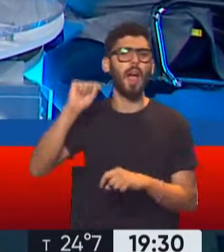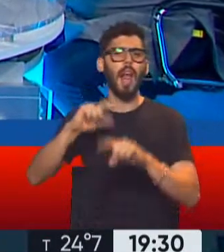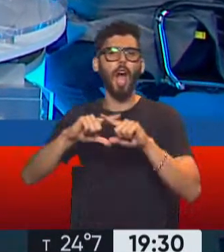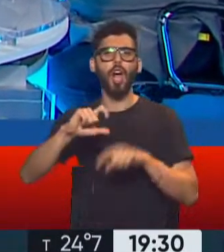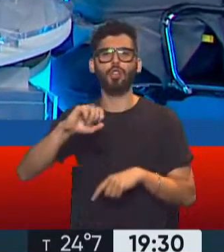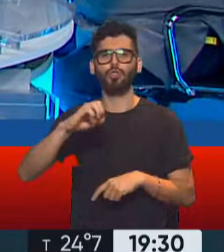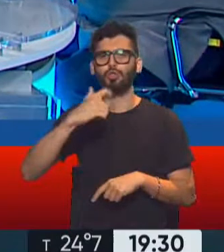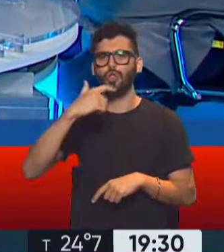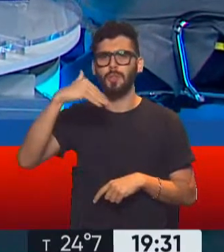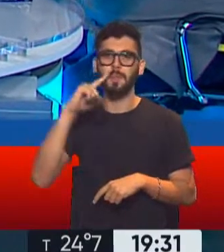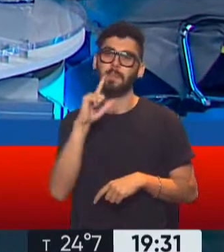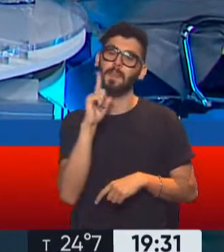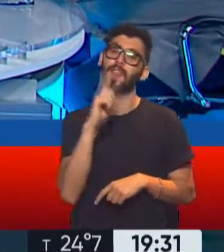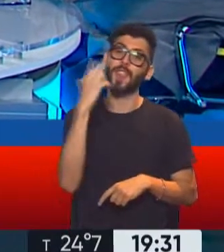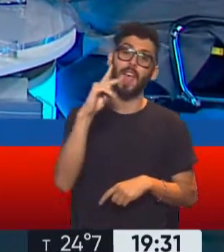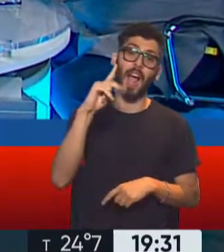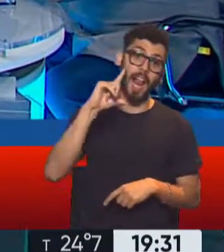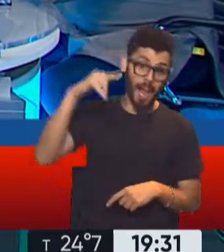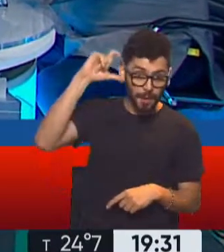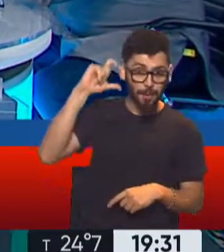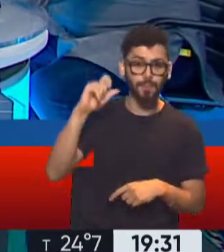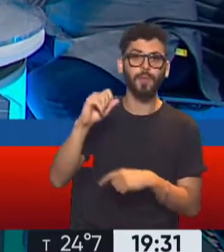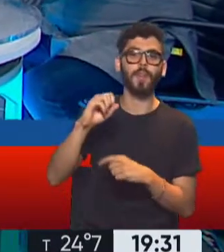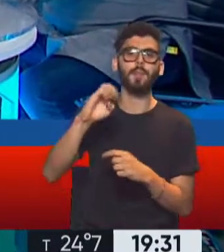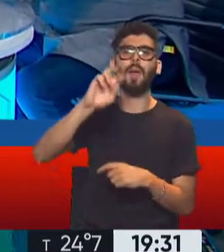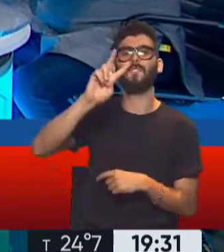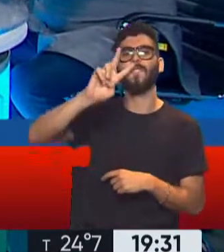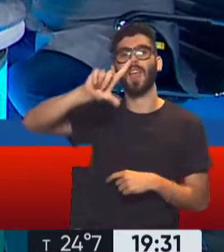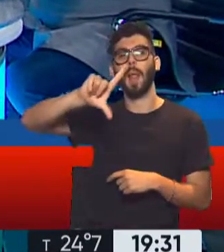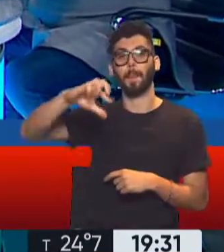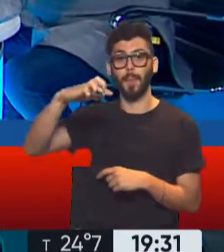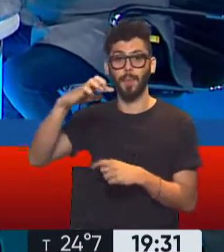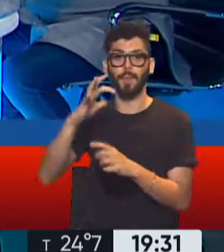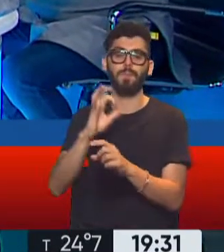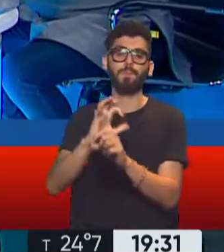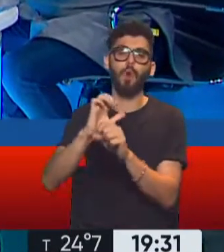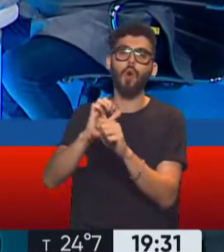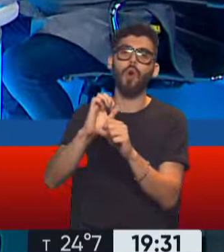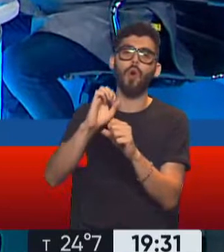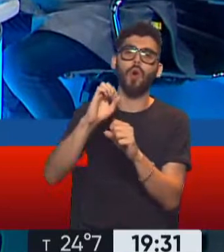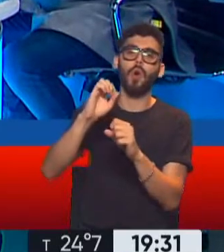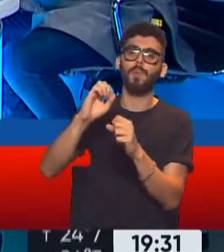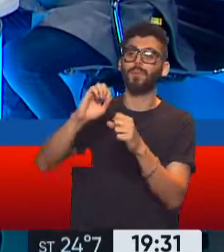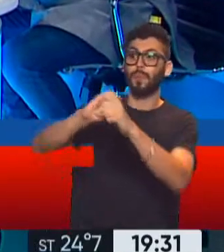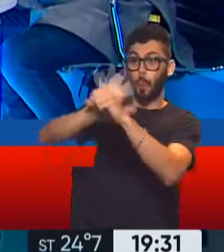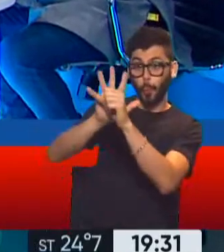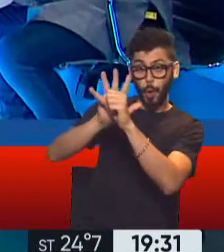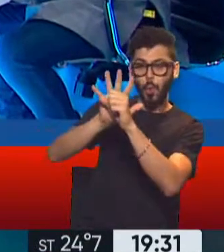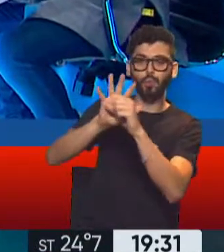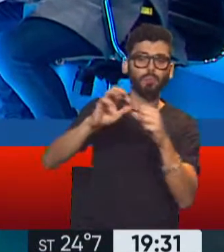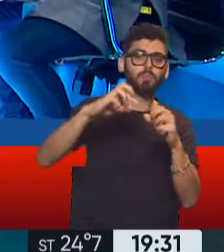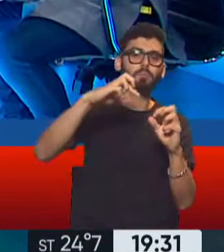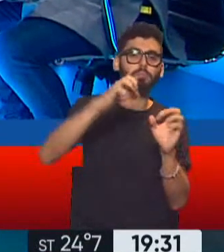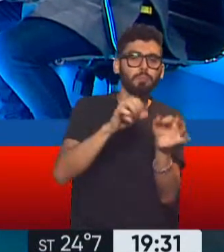VLP, Virus-like Proteins. O sea, proteínas que se parecen al virus. Seguro. Semejantes al virus. ¿Sí? Y ahí